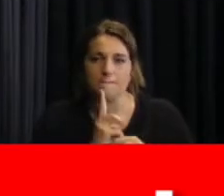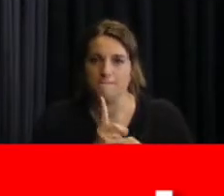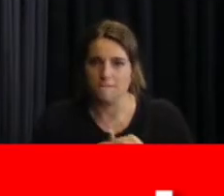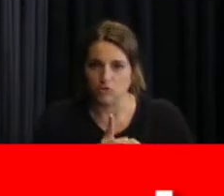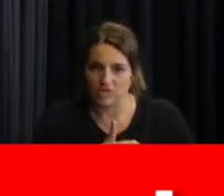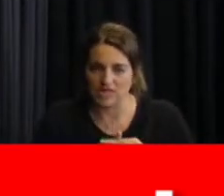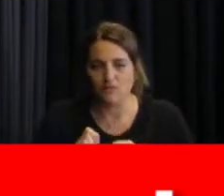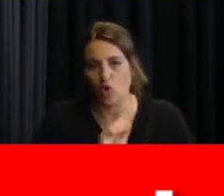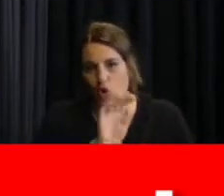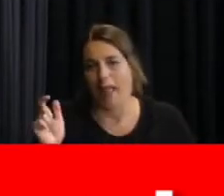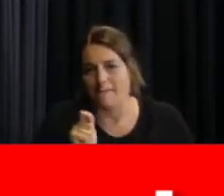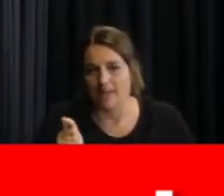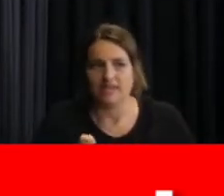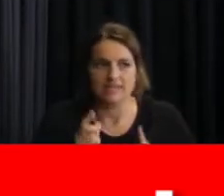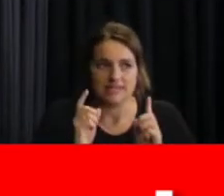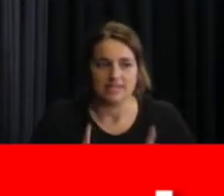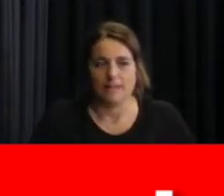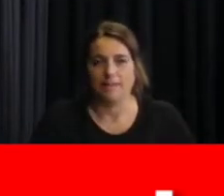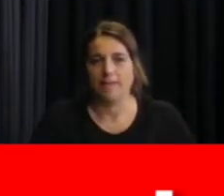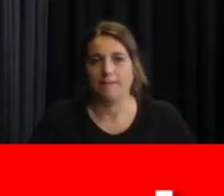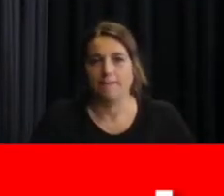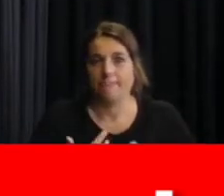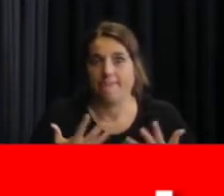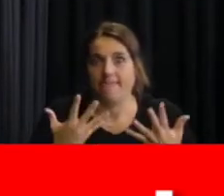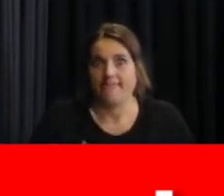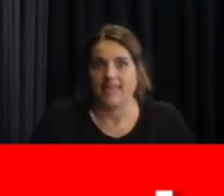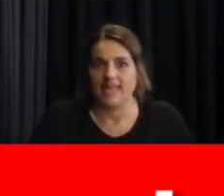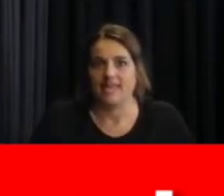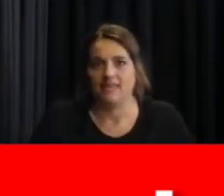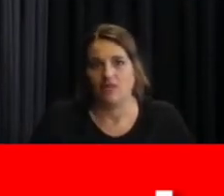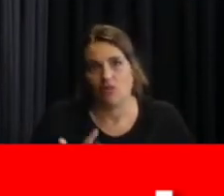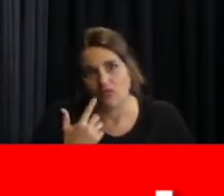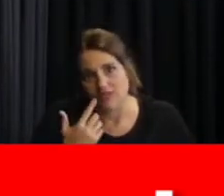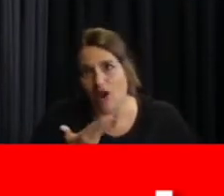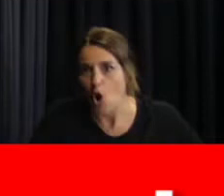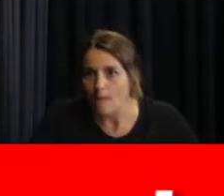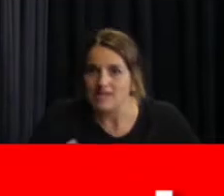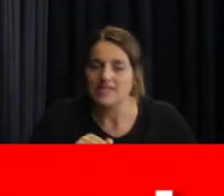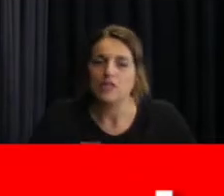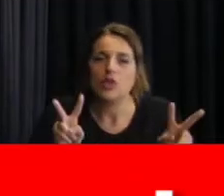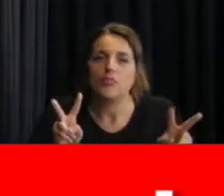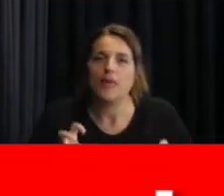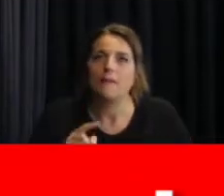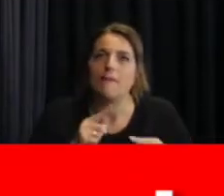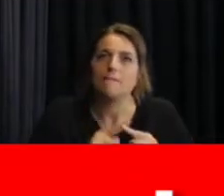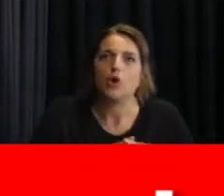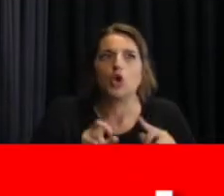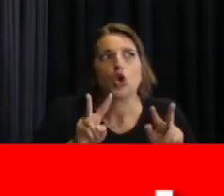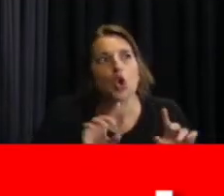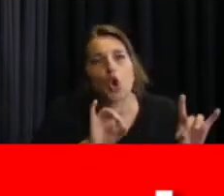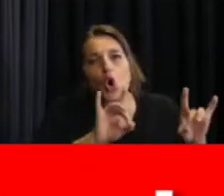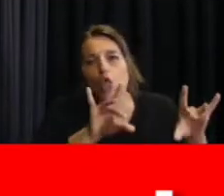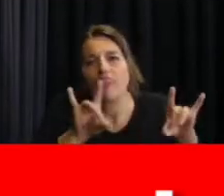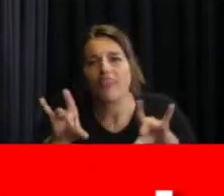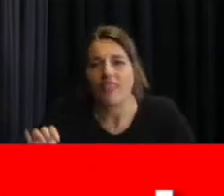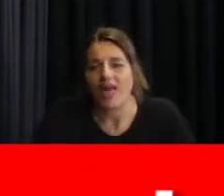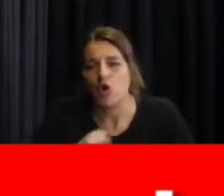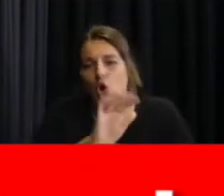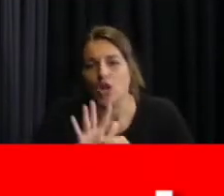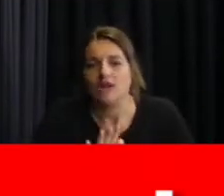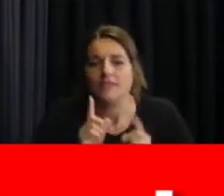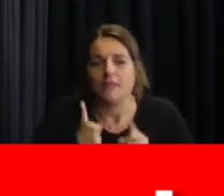kobe 19 delegado habló sobre la situación de los residenciales de ancianos en nuestro país dijo que hay mil